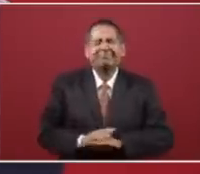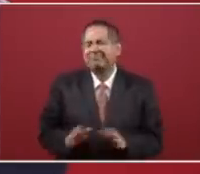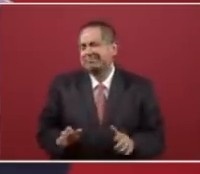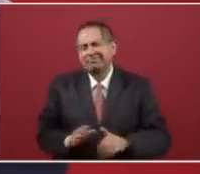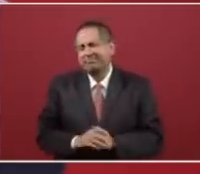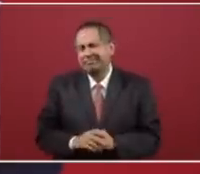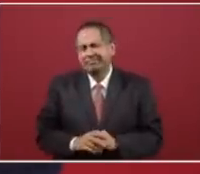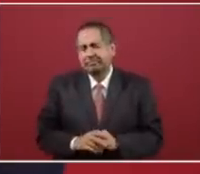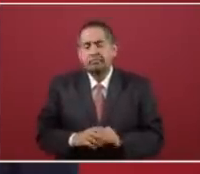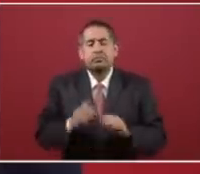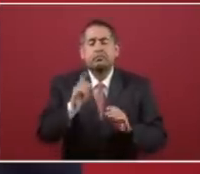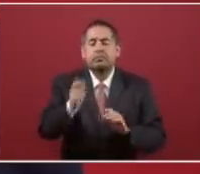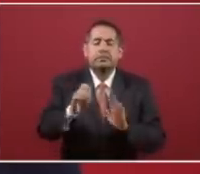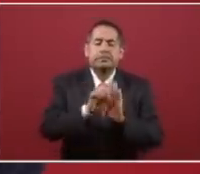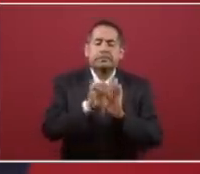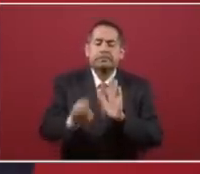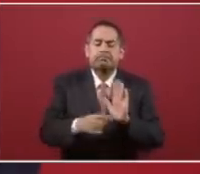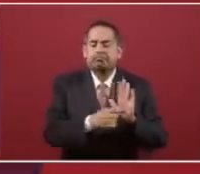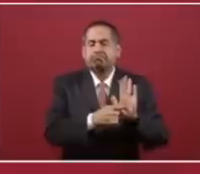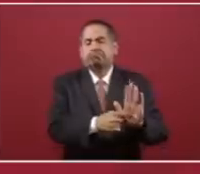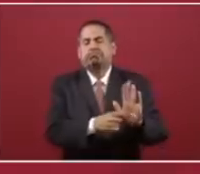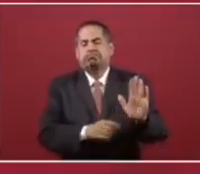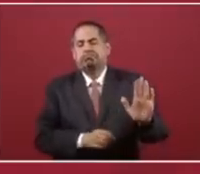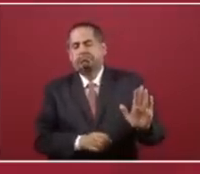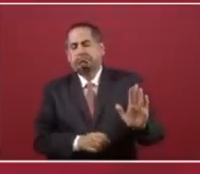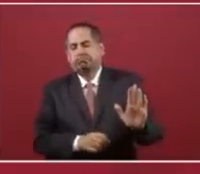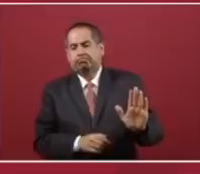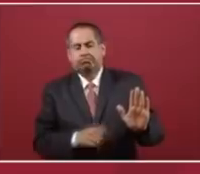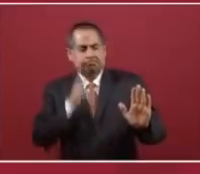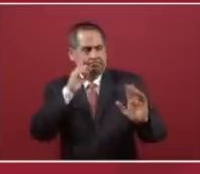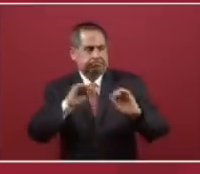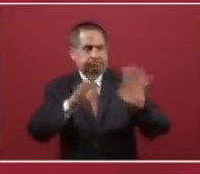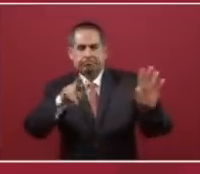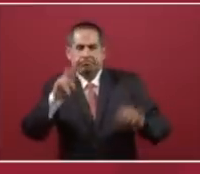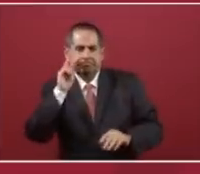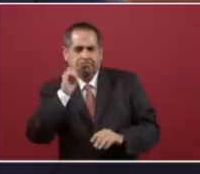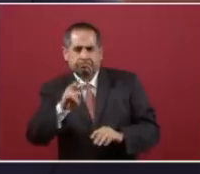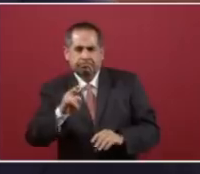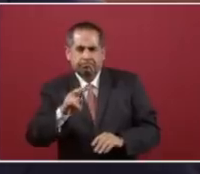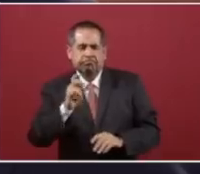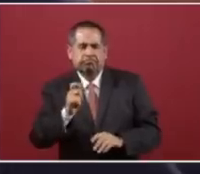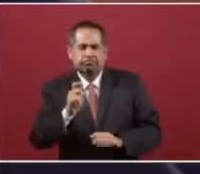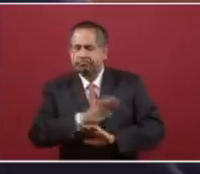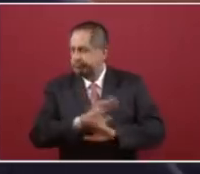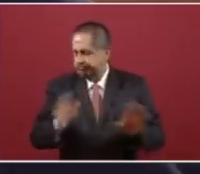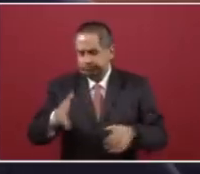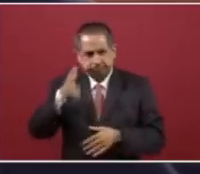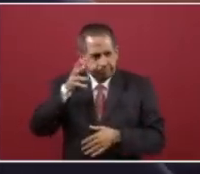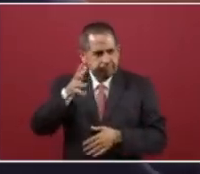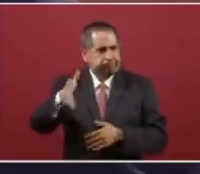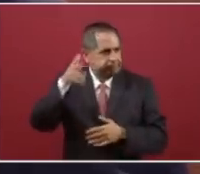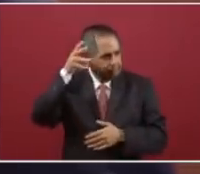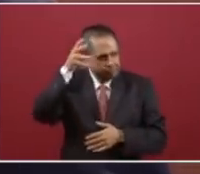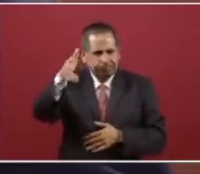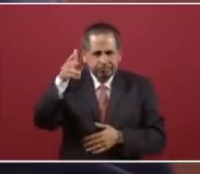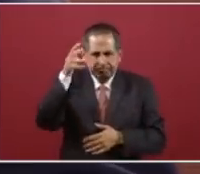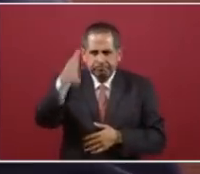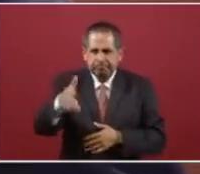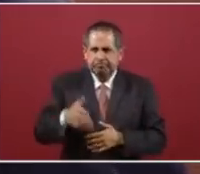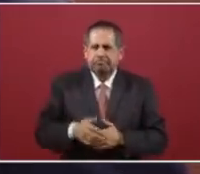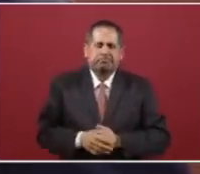es ponerlo de ejemplo porque ilustra hacia adelante pero